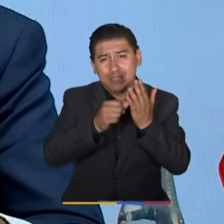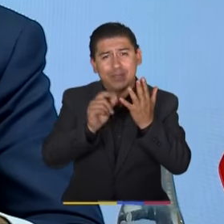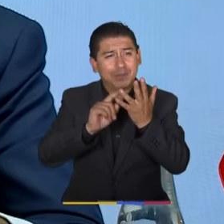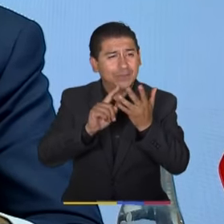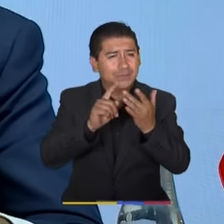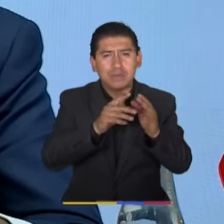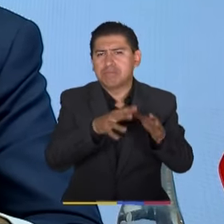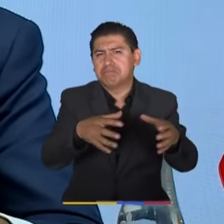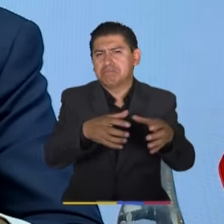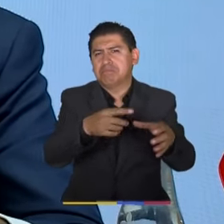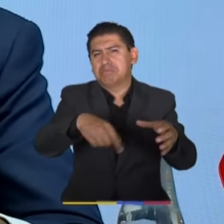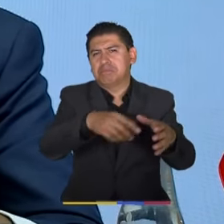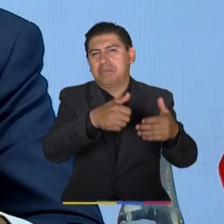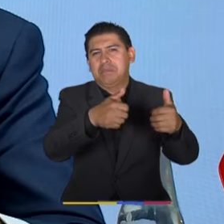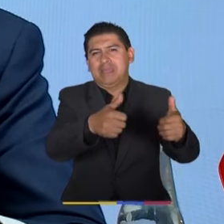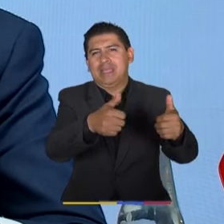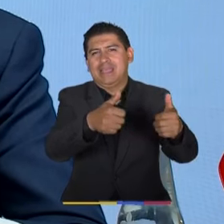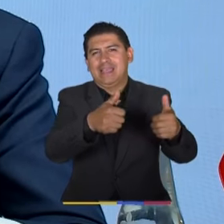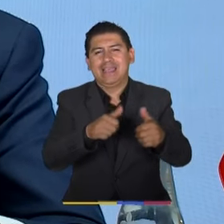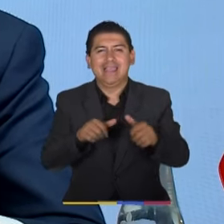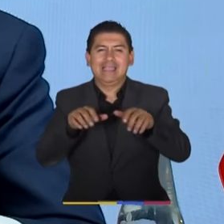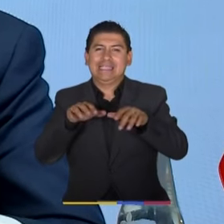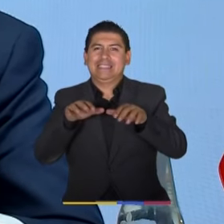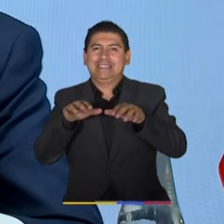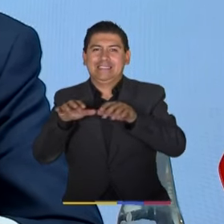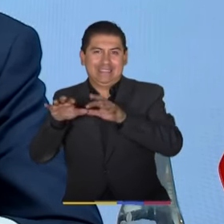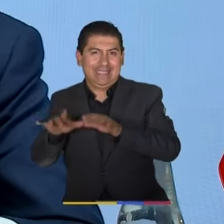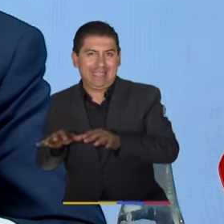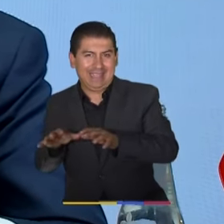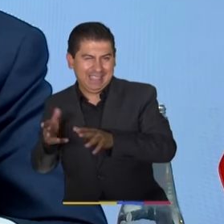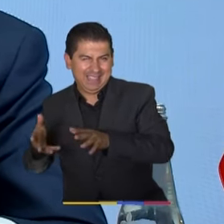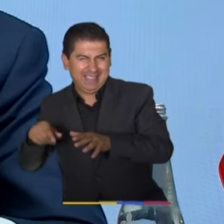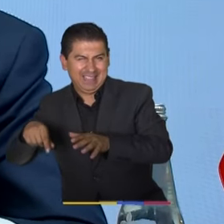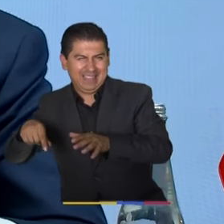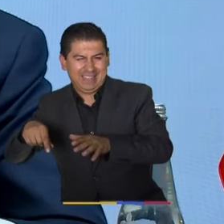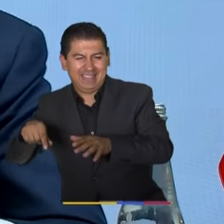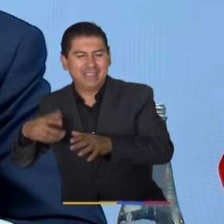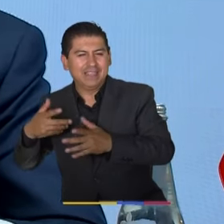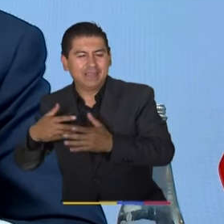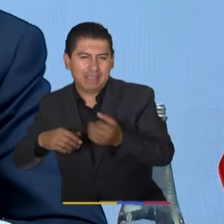celebradas bajo los auspicios de la Secretaría Pro Tempore ecuatoriana.